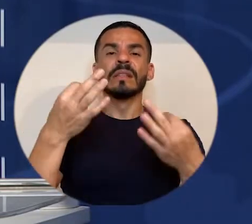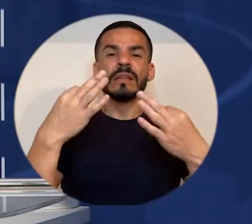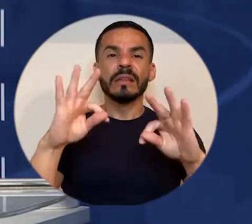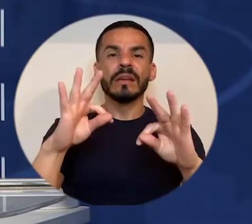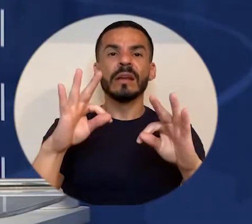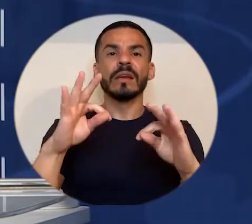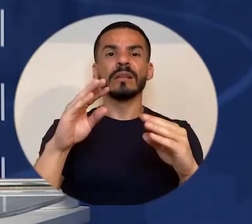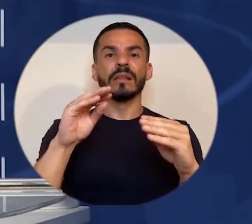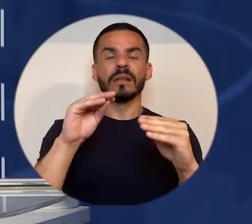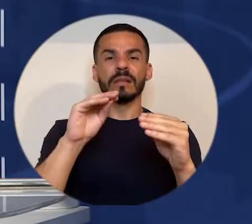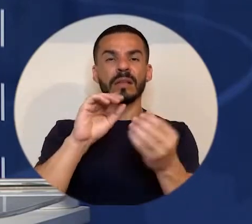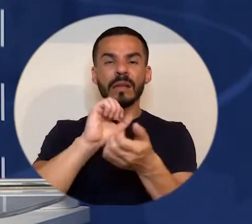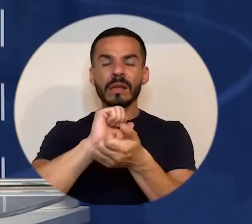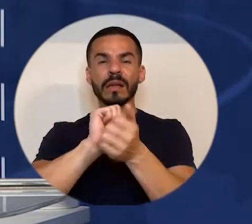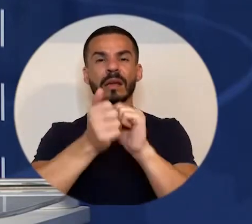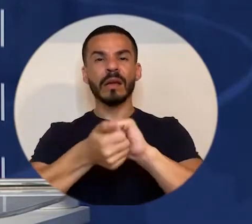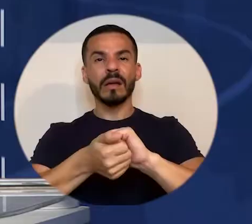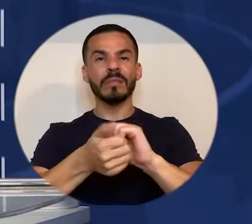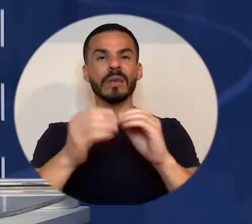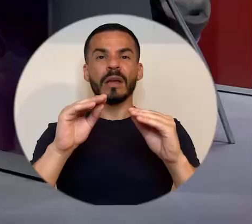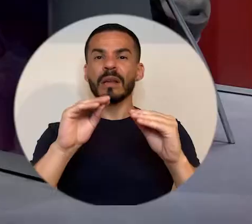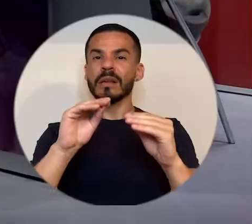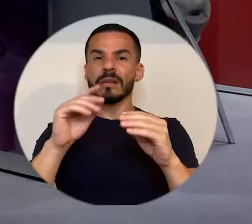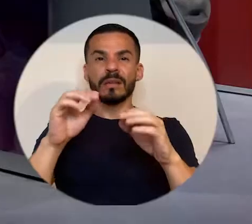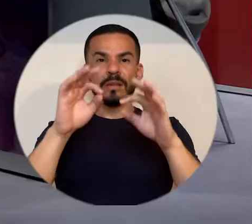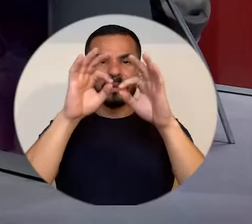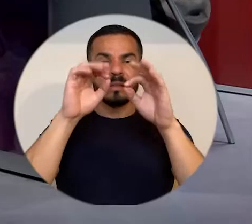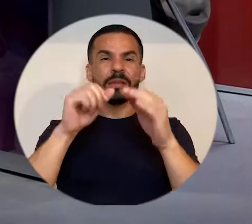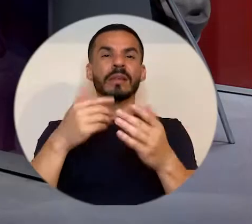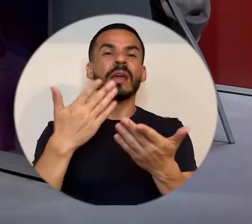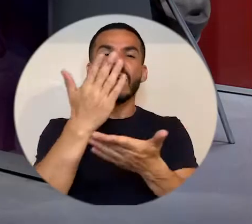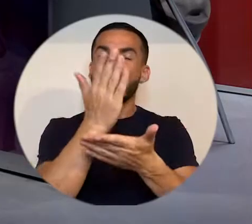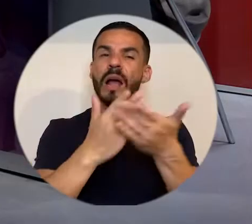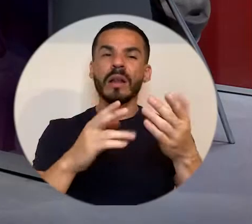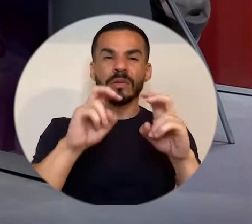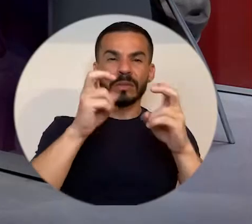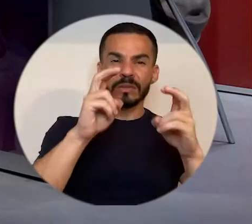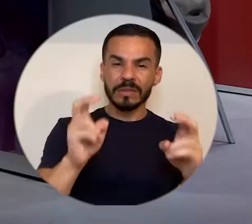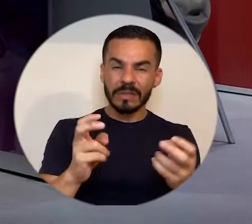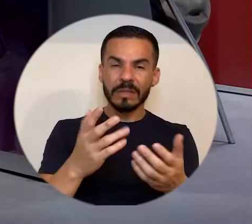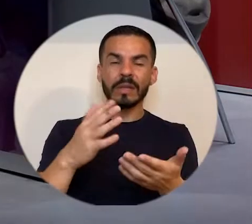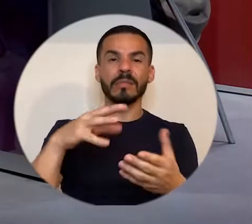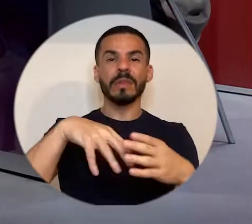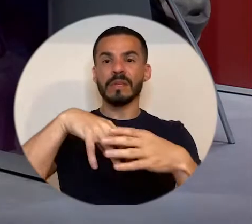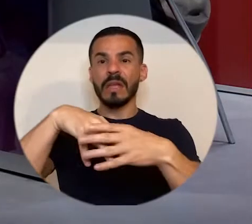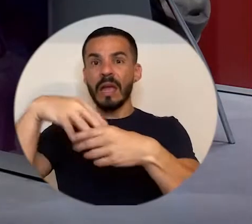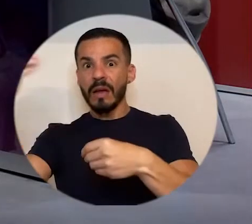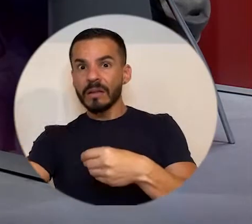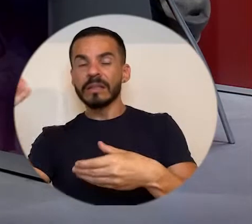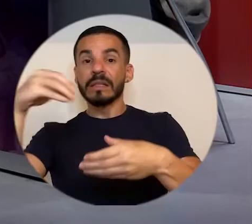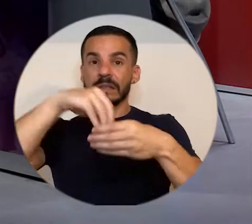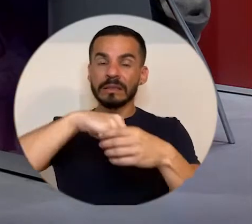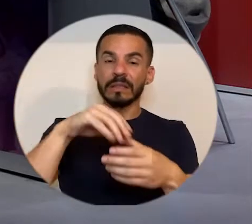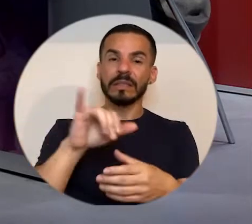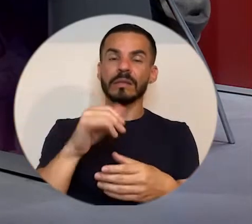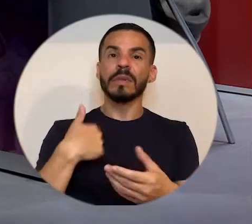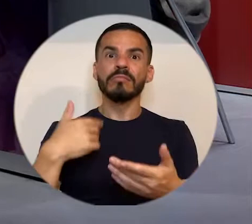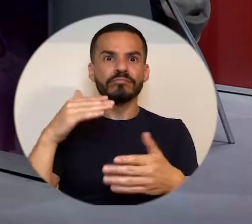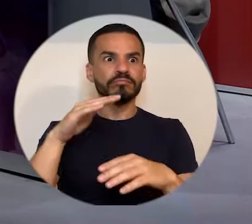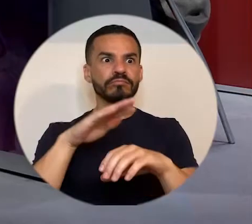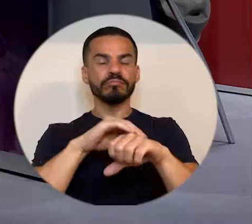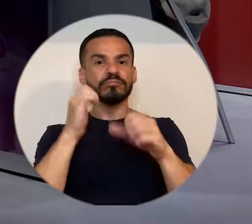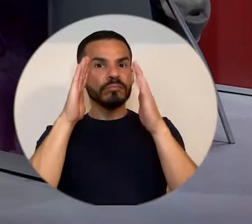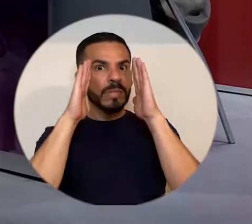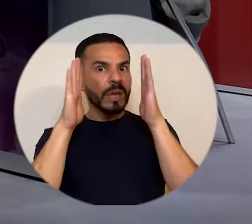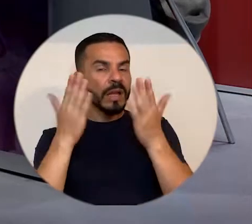intentando reposicionar su presencia en algunas agendas, tanto internas como externas. Y me llama la atención